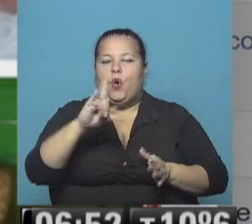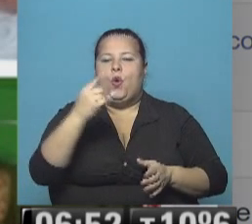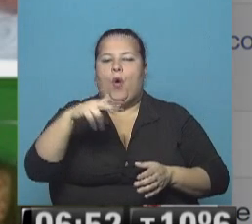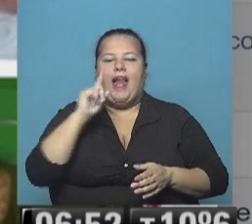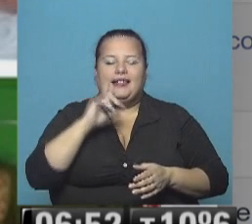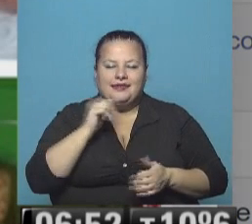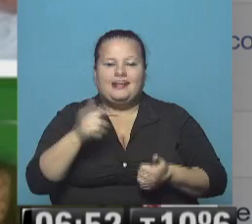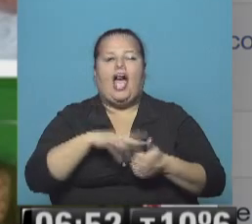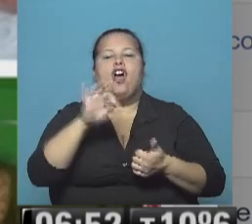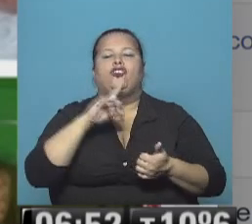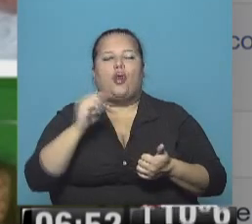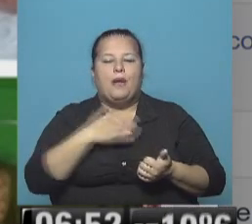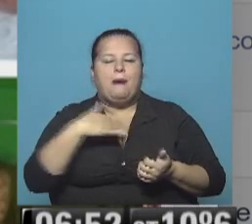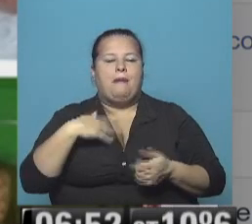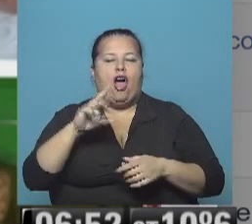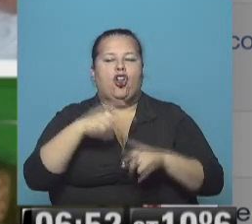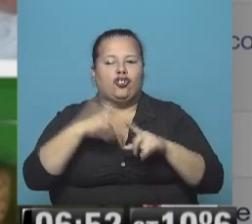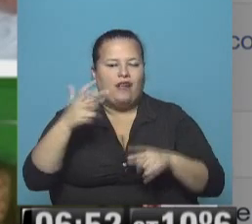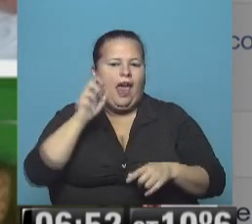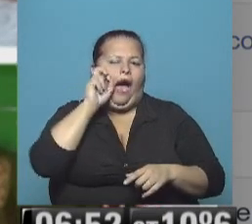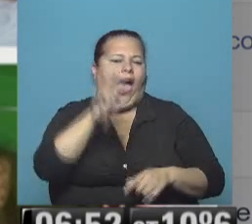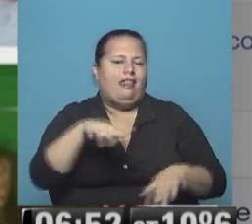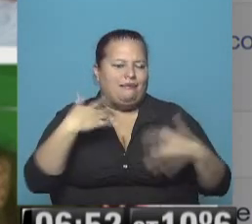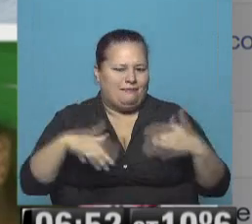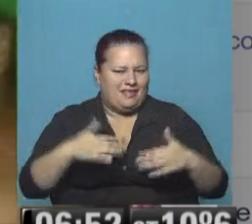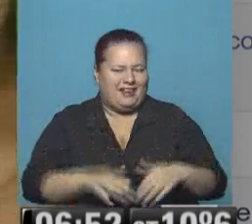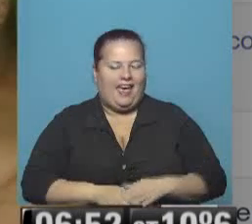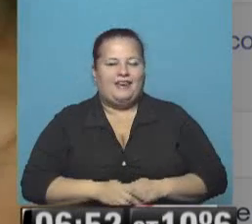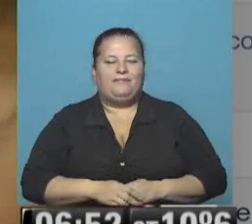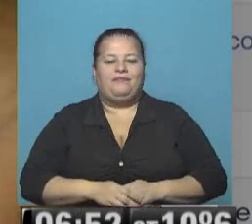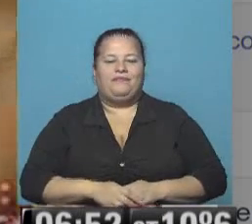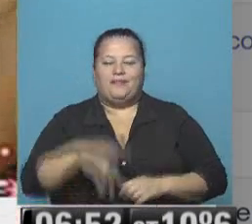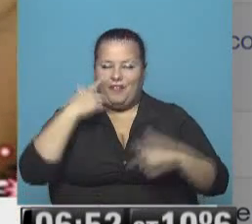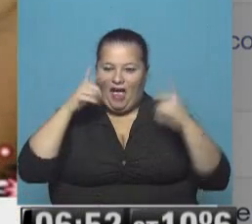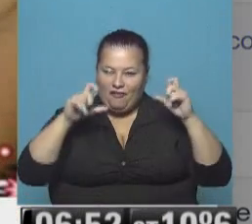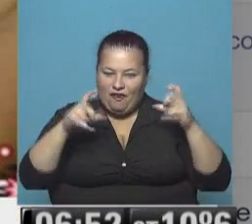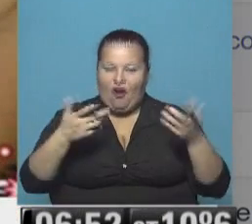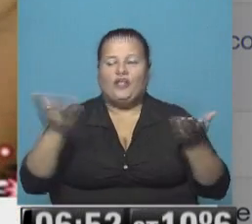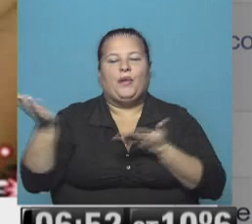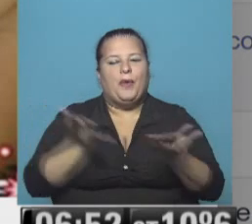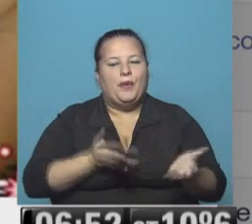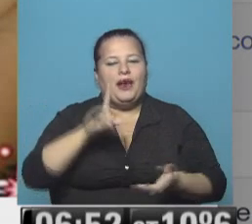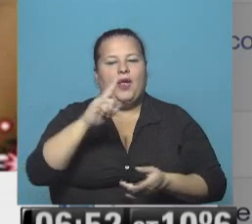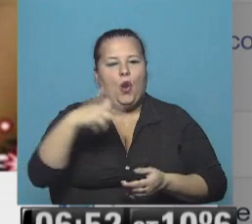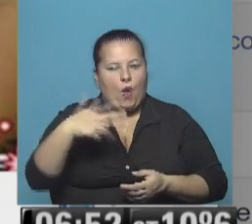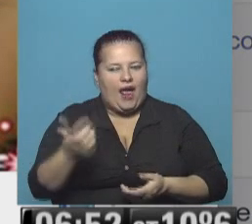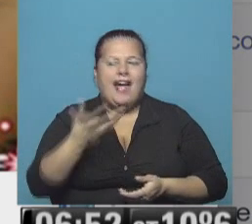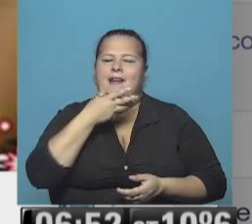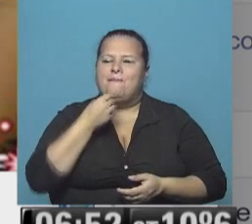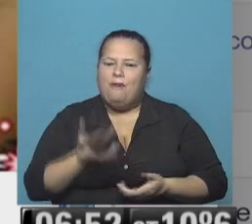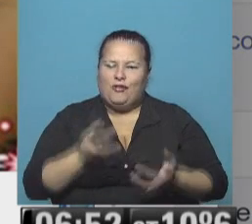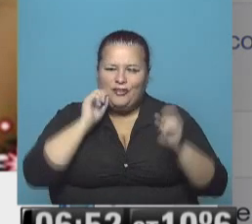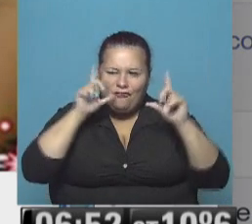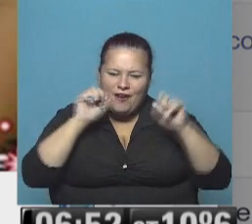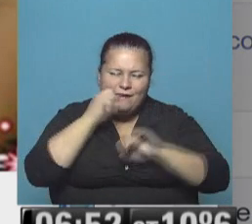a tobías y eso mamá roxana que te admira muchísimo pues están las fotos mira bienvenida luana hermosa que hermosas de